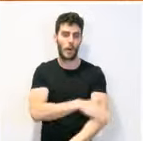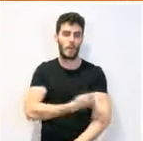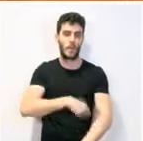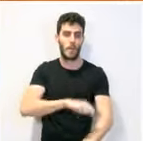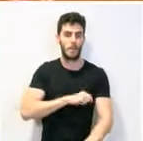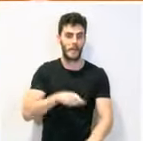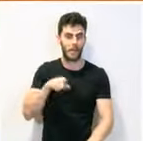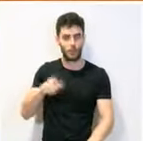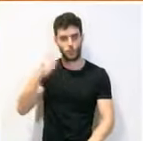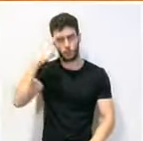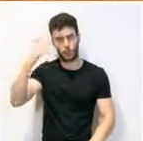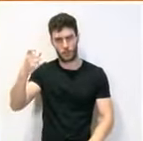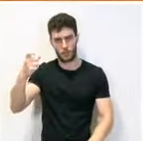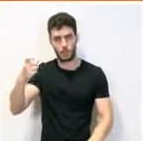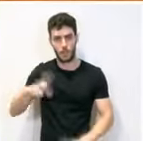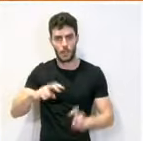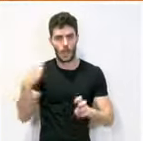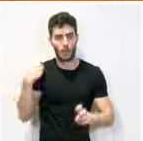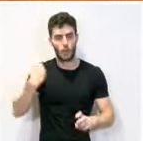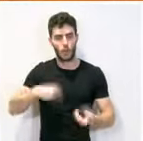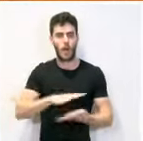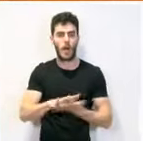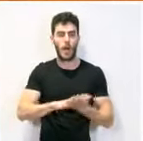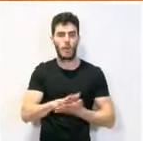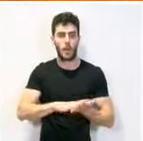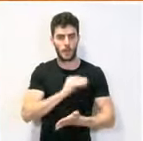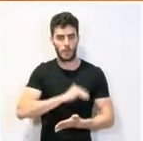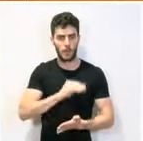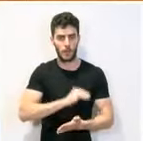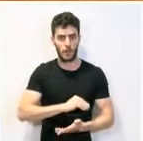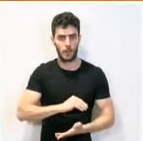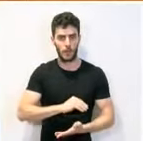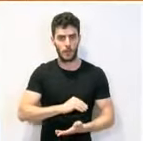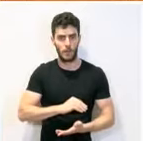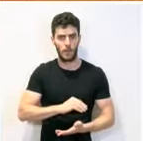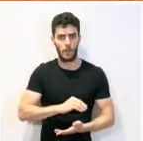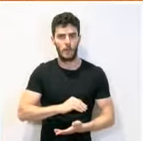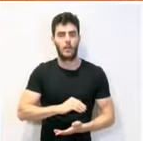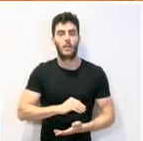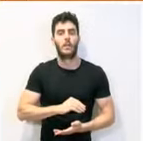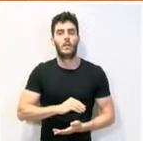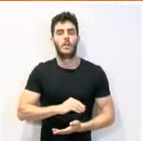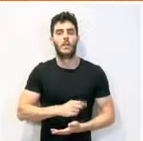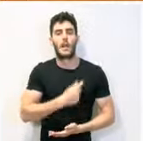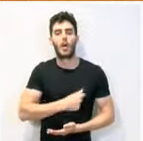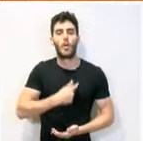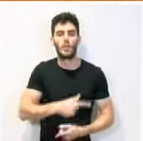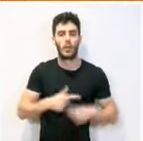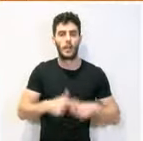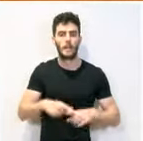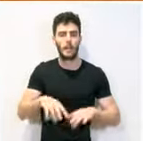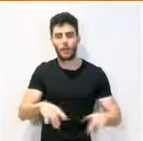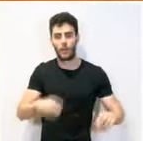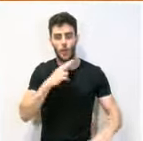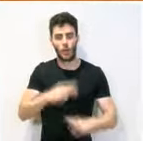y usted supongo que de esto habrá hablado mucho en las comisiones interterritoriales, creo que se llaman,